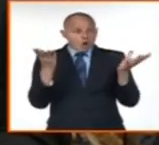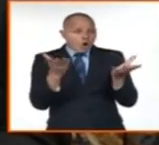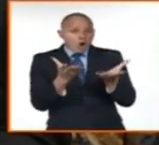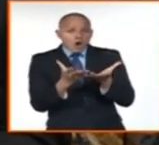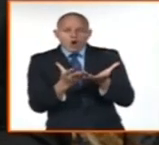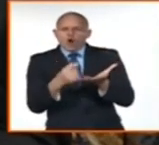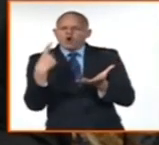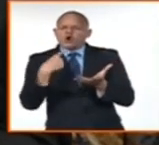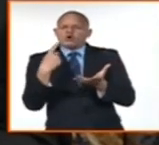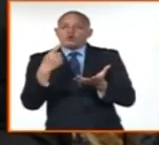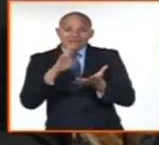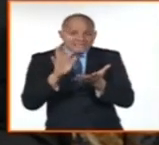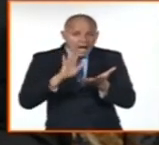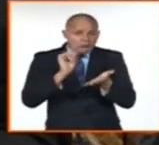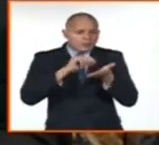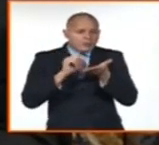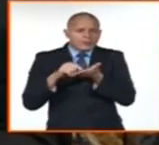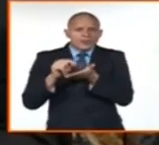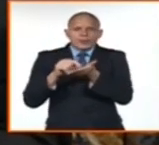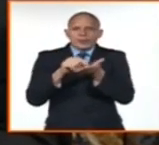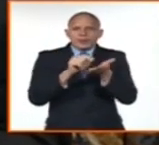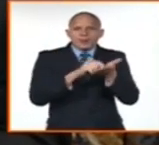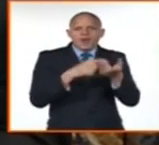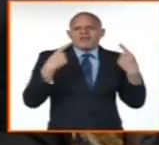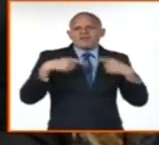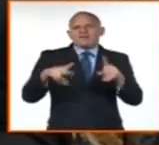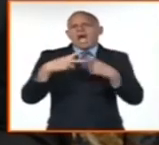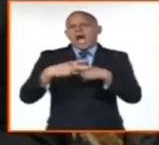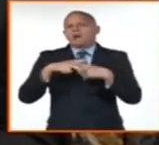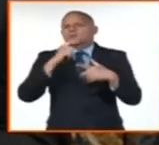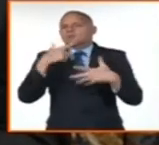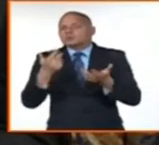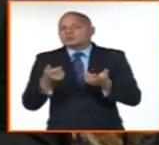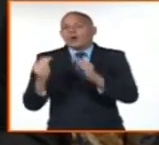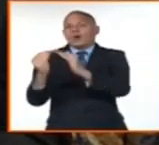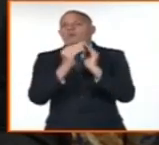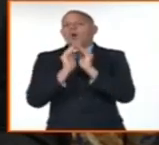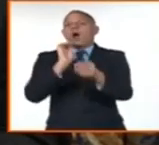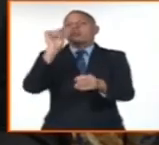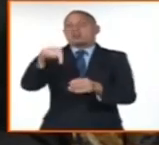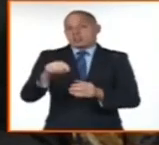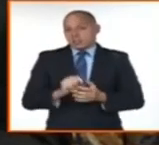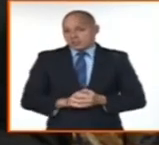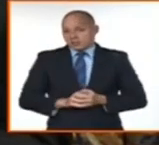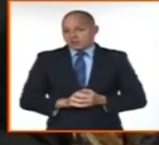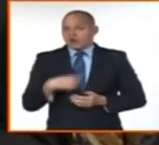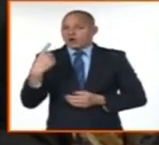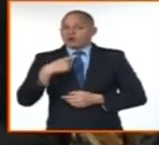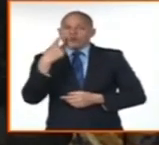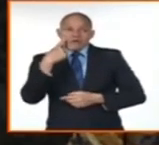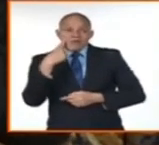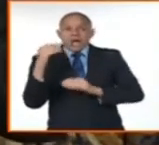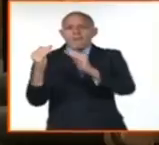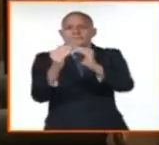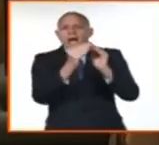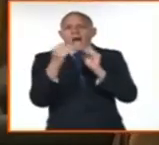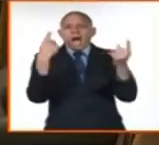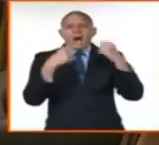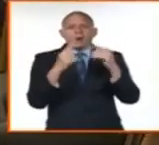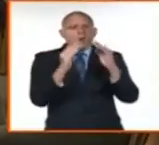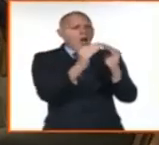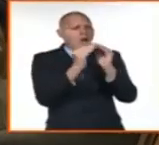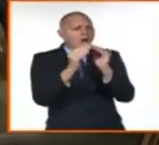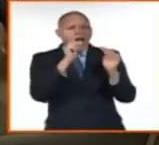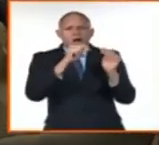comunidad. Hemos ido a un proceso de rescate de los barrios, donde a partir de la